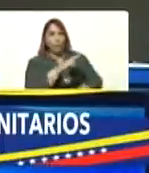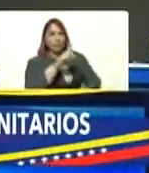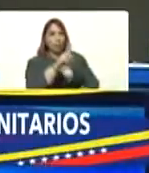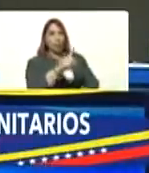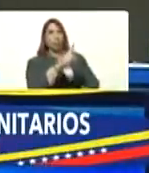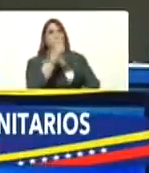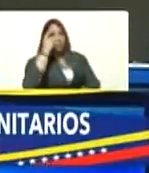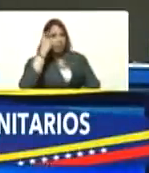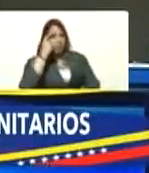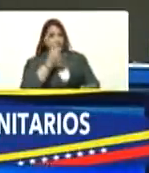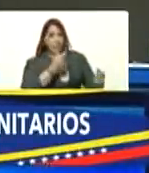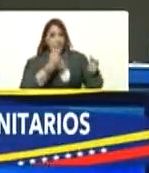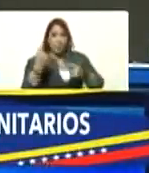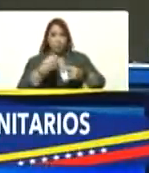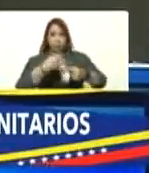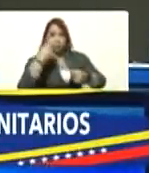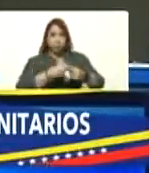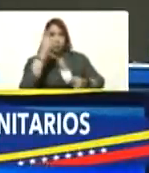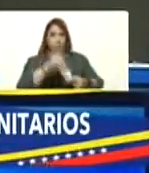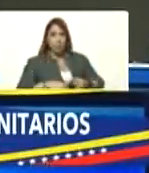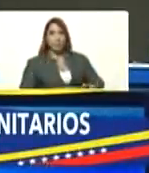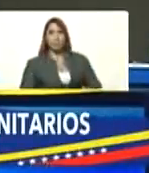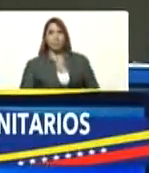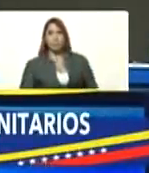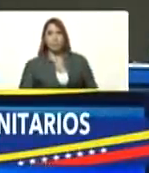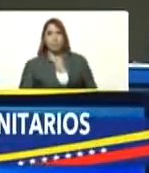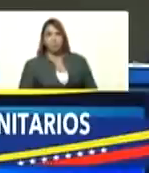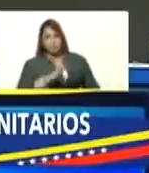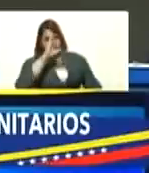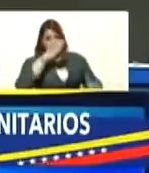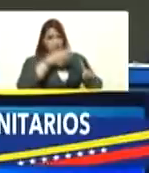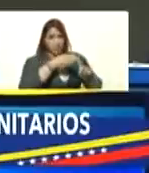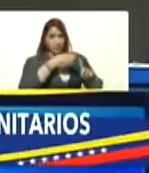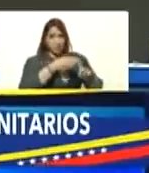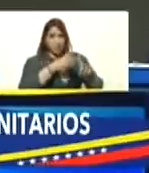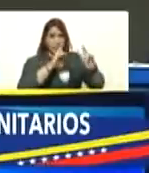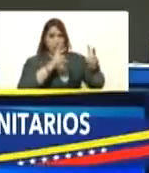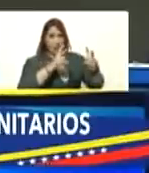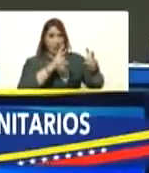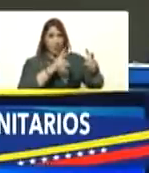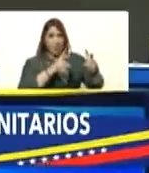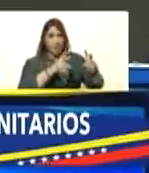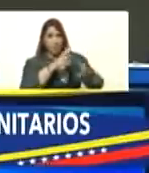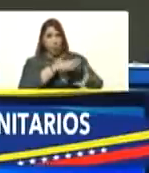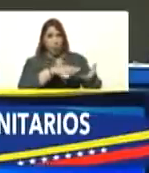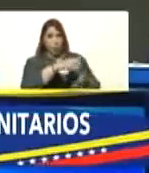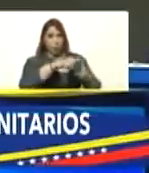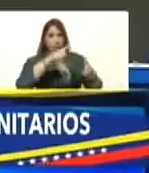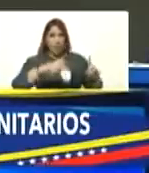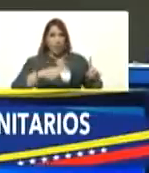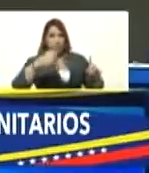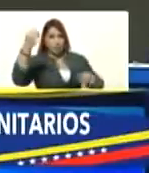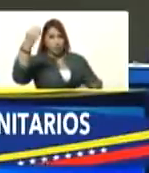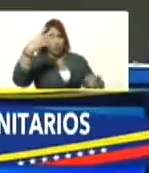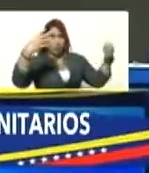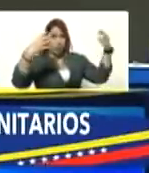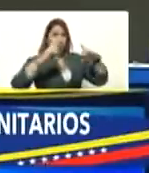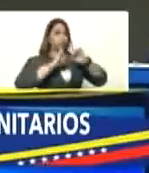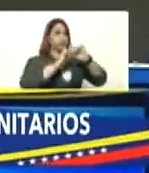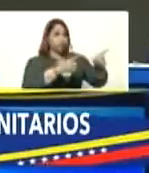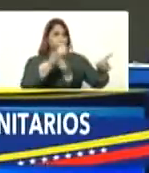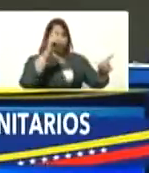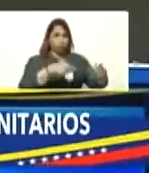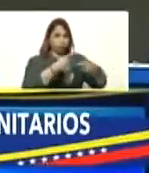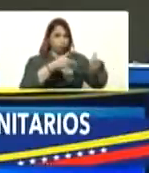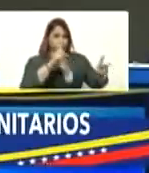ciclo de distribución del gas. Va a permitir también atender el tema de avería eléctrica, alumbrado público, vialidad. Termina